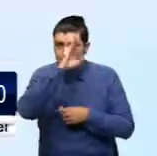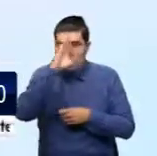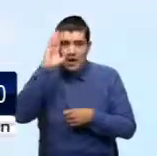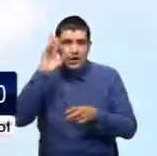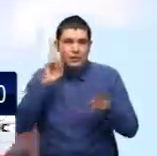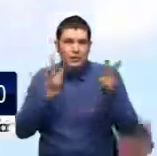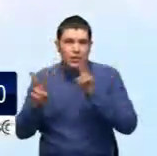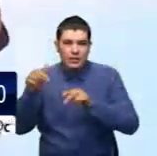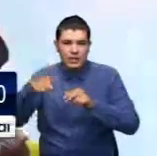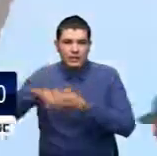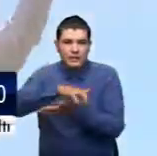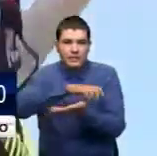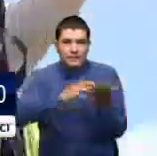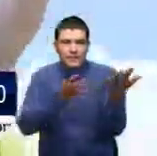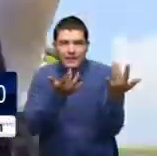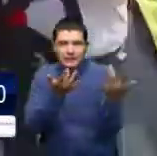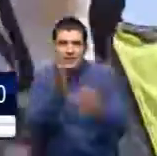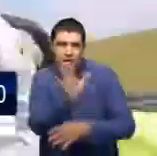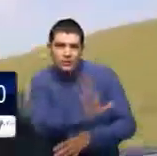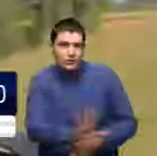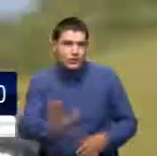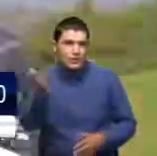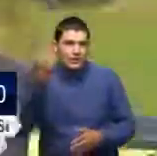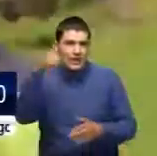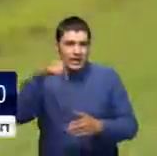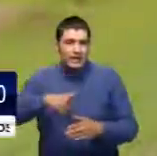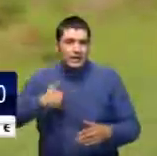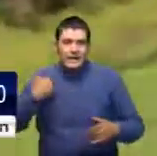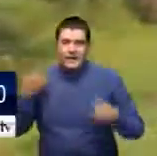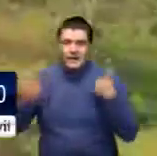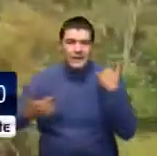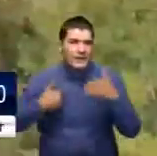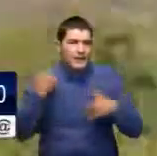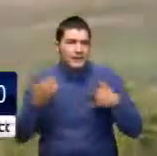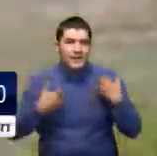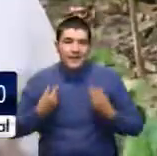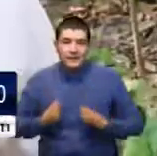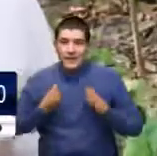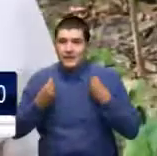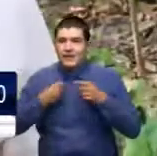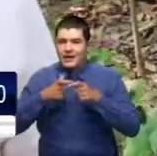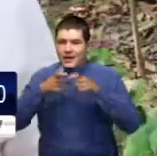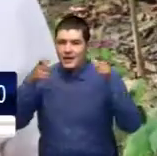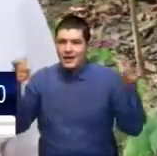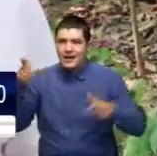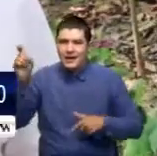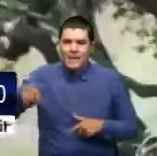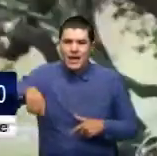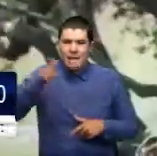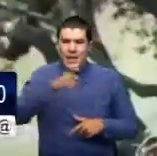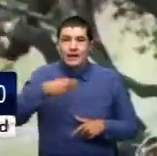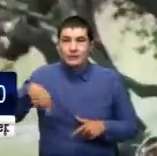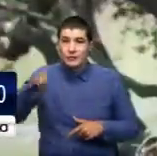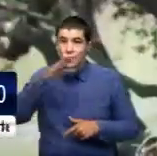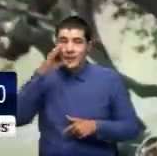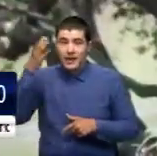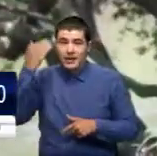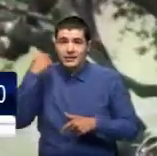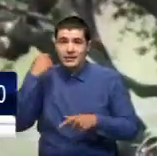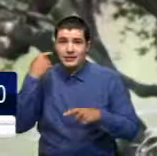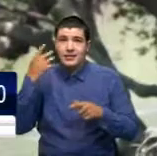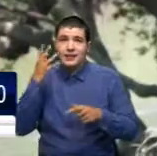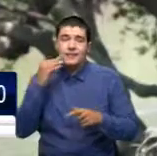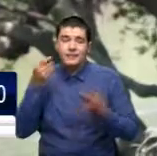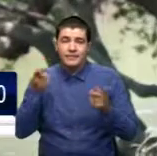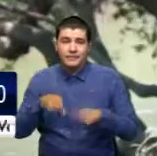San Gil, los esperamos para que disfruten y vivan esa gran aventura como la ha vivido el señor gobernador. Esta es toda la